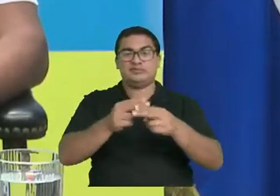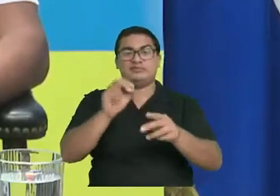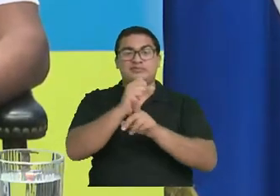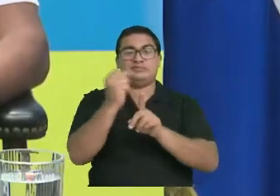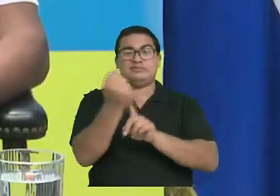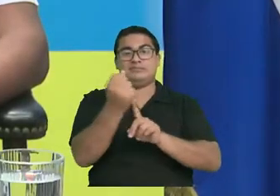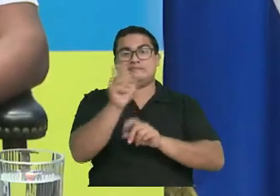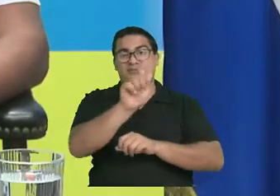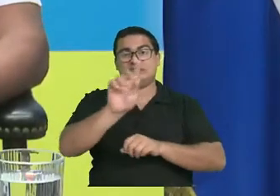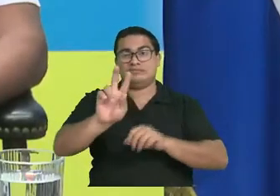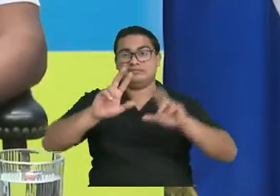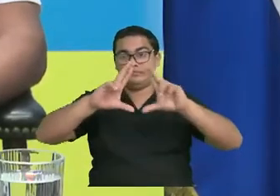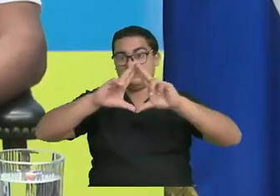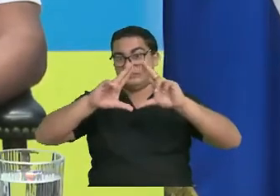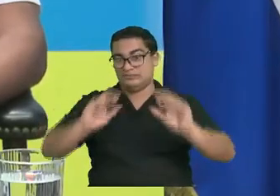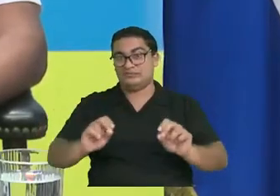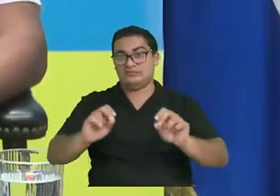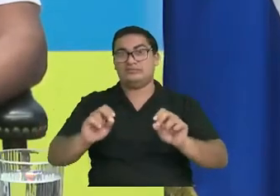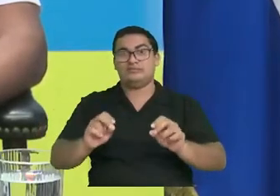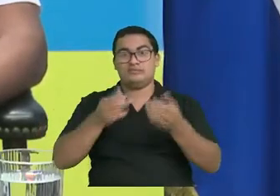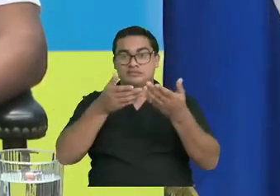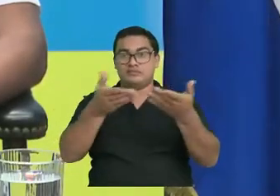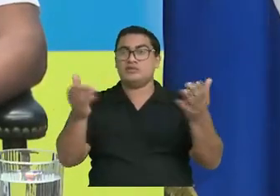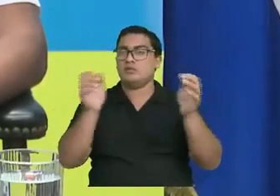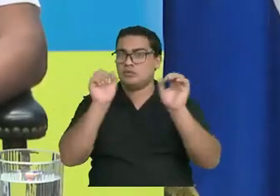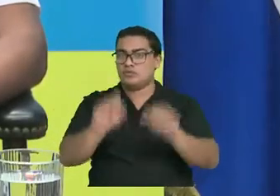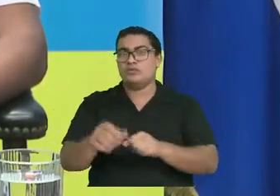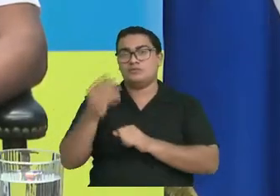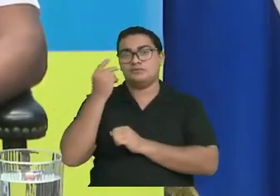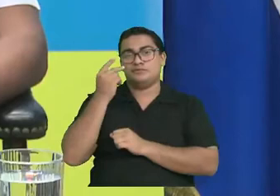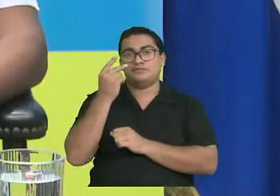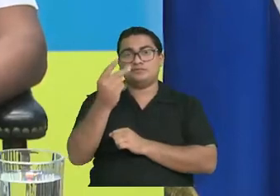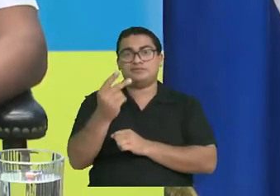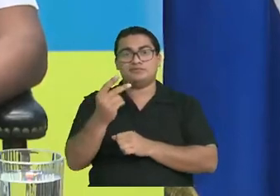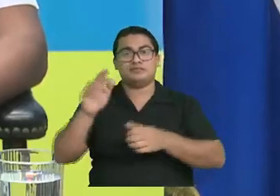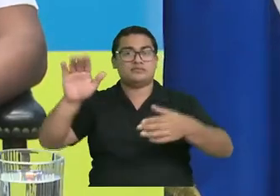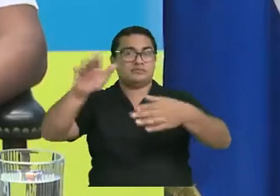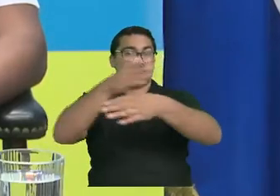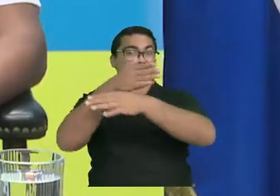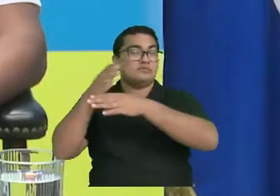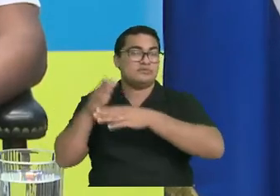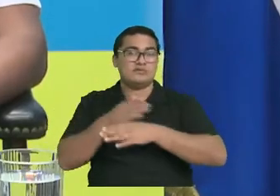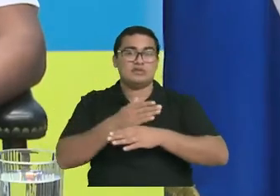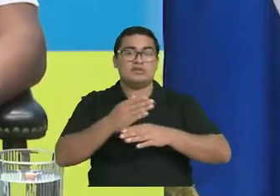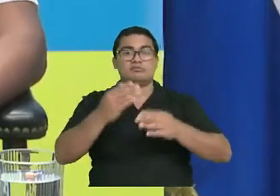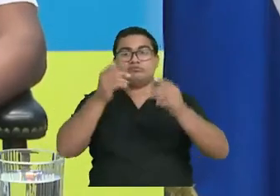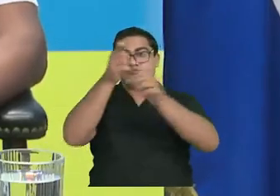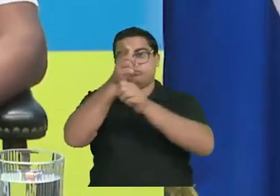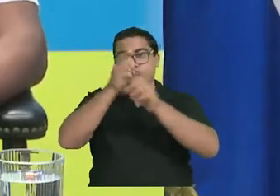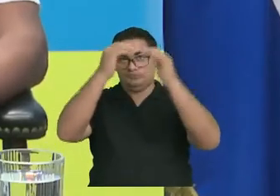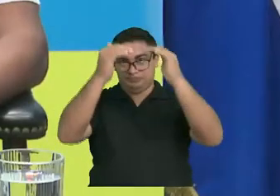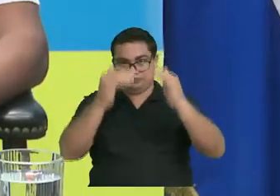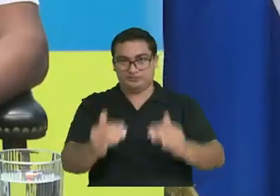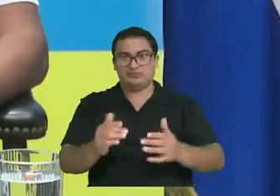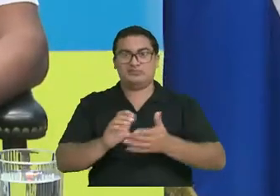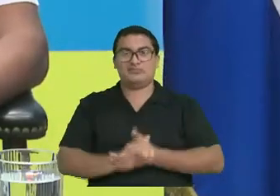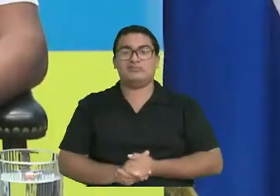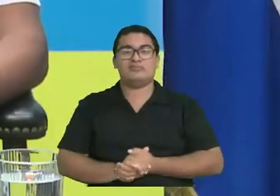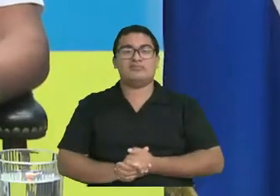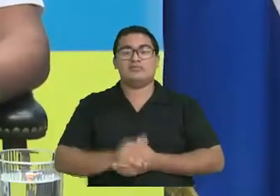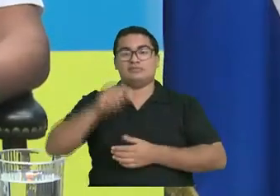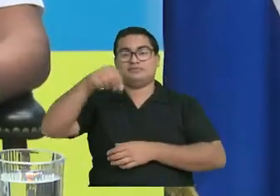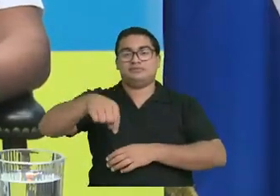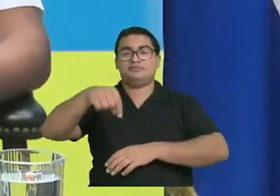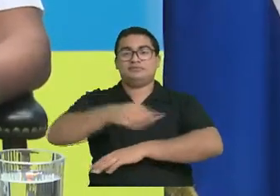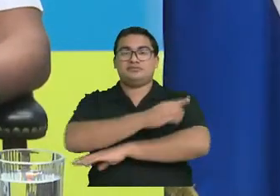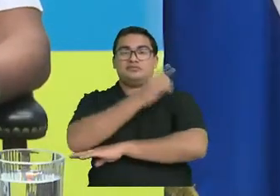como Asamblea TVNIC. Aquí usted podrá ver este posteriores y anteriores programas. El día de hoy